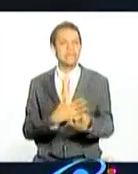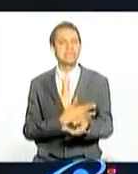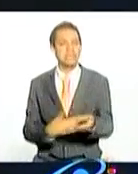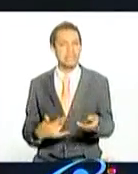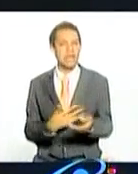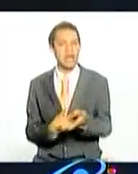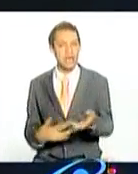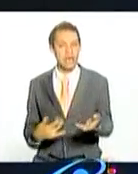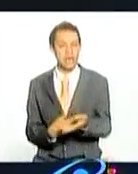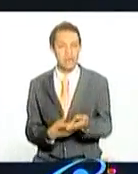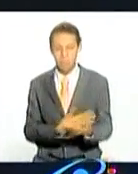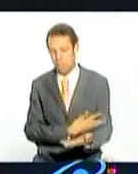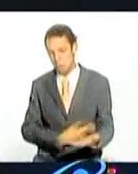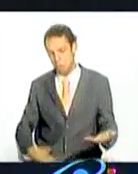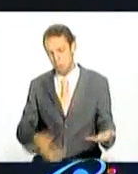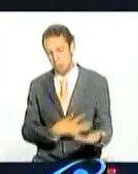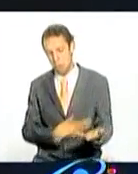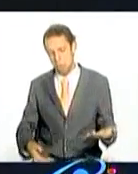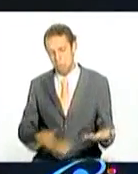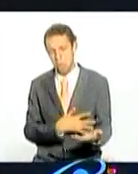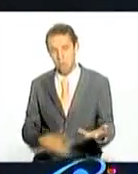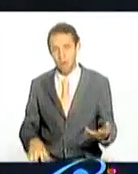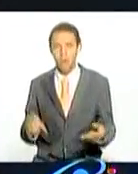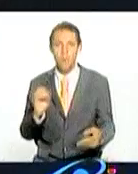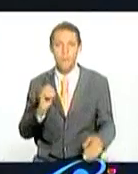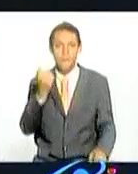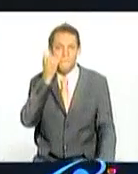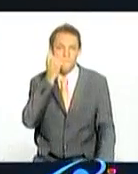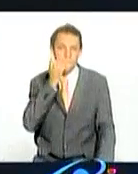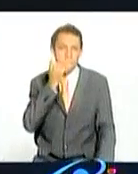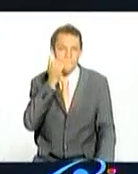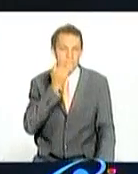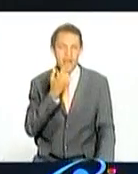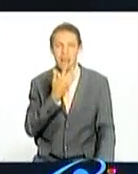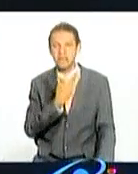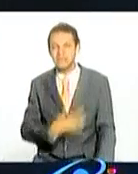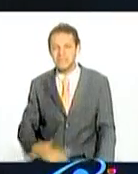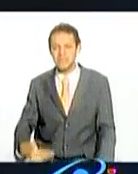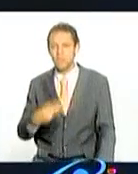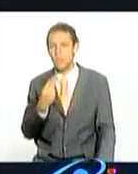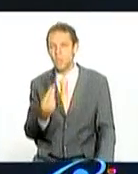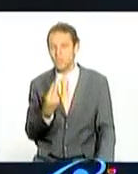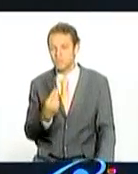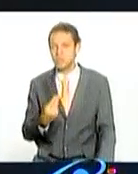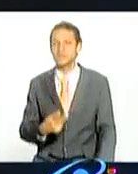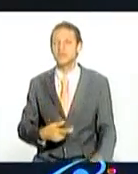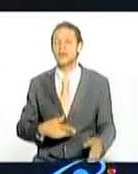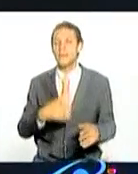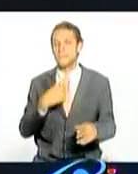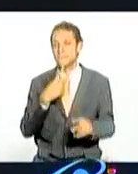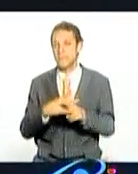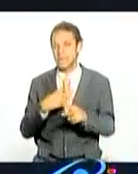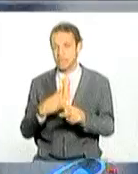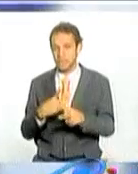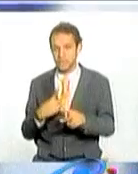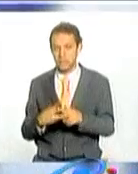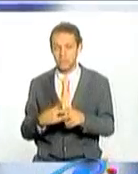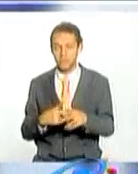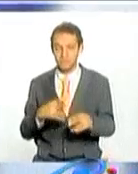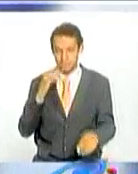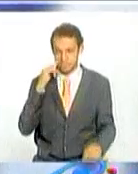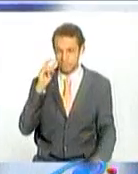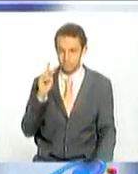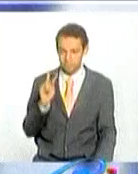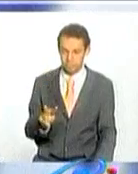anormales, que tienen periodos de sangrado muy abundante, y cuando hacemos ecografía encontramos